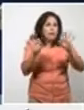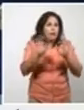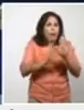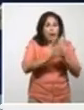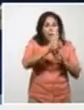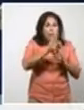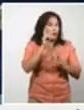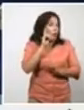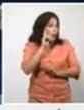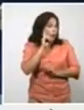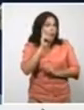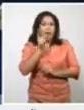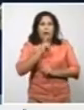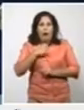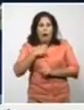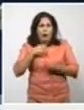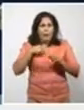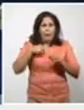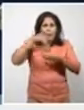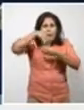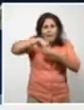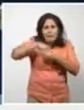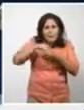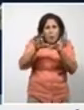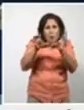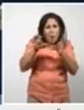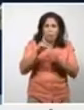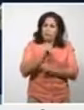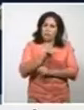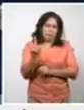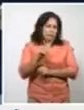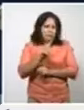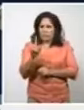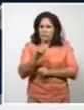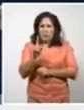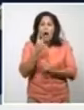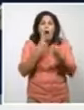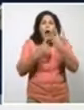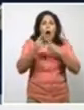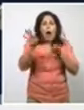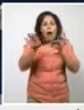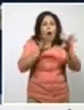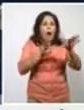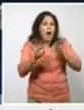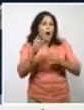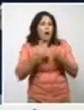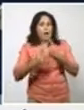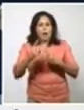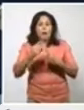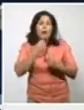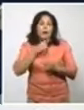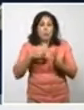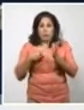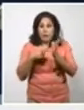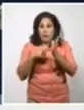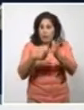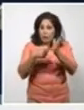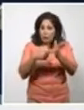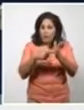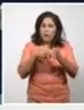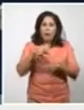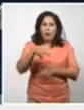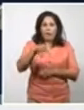oyendo, me dicen, no, pero yo, a mí no me queda nada de eso. ¿Sí? Y se recomienda, por ejemplo, caminar,